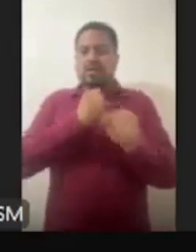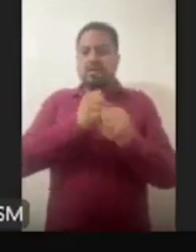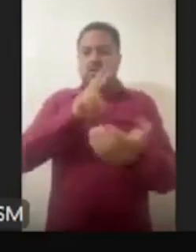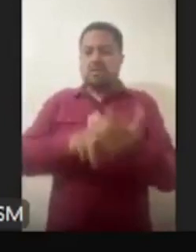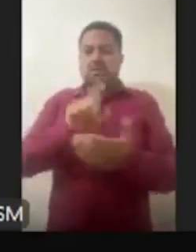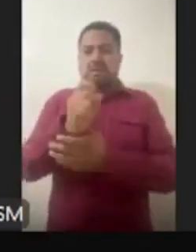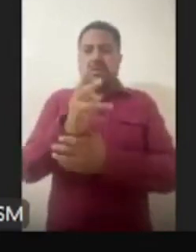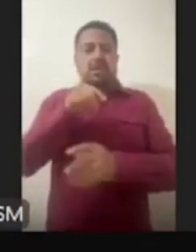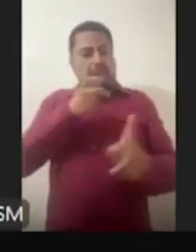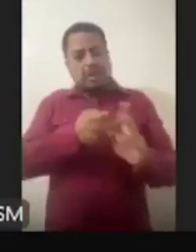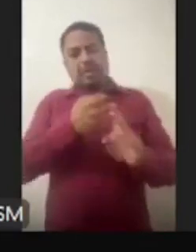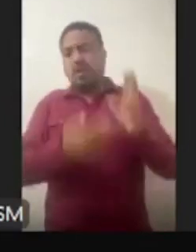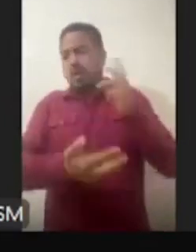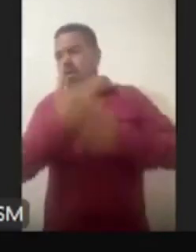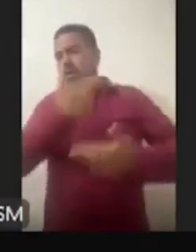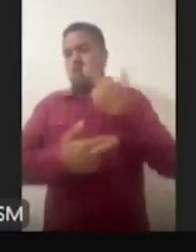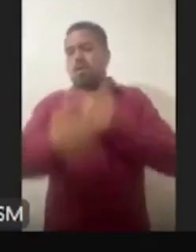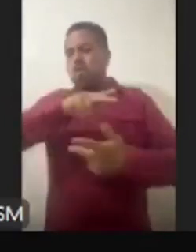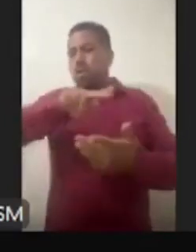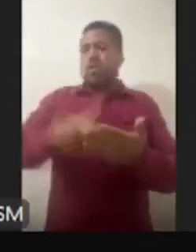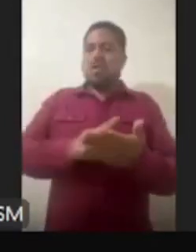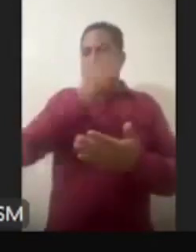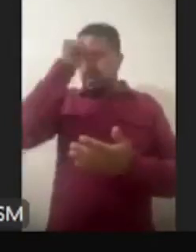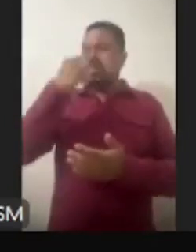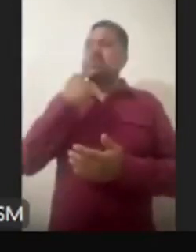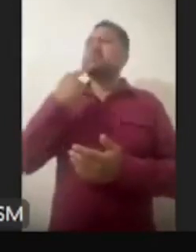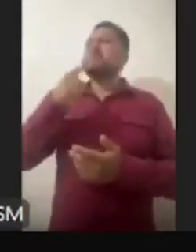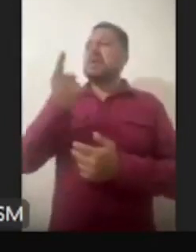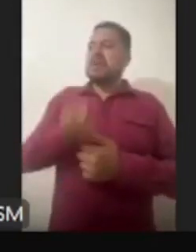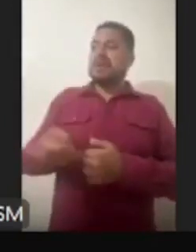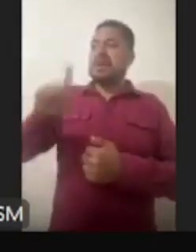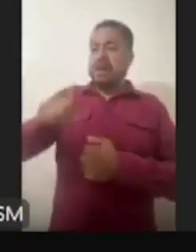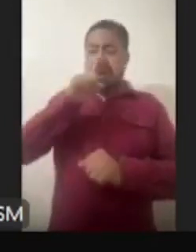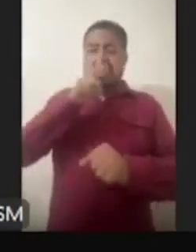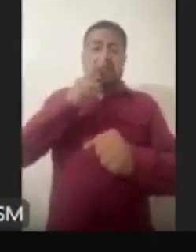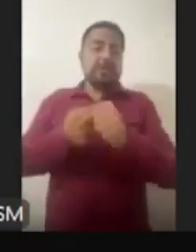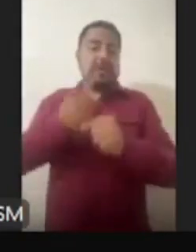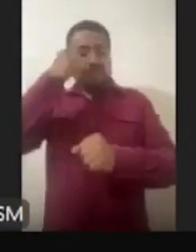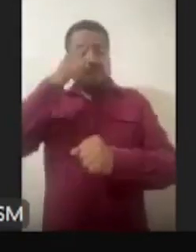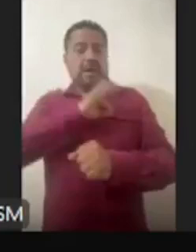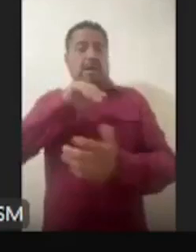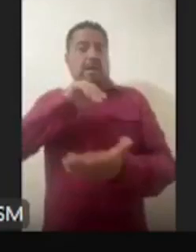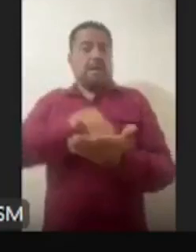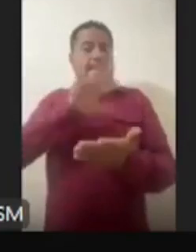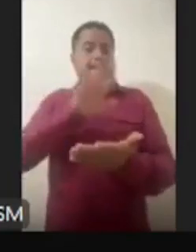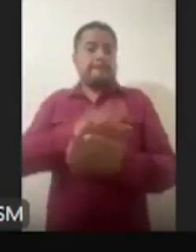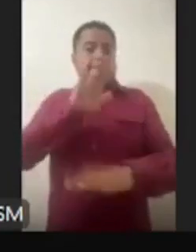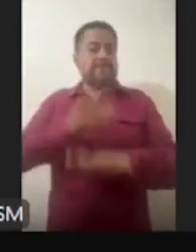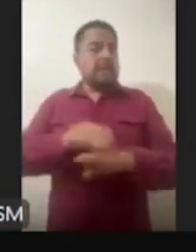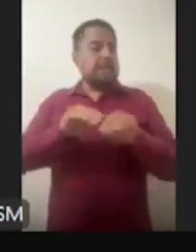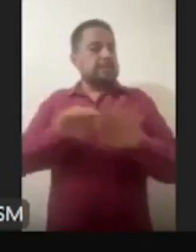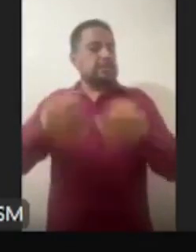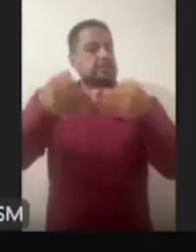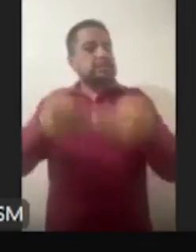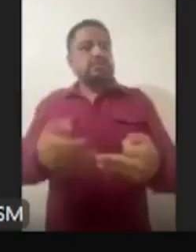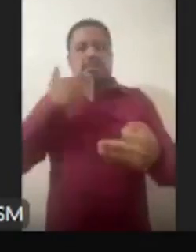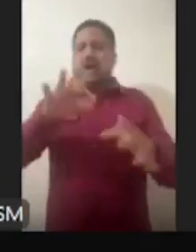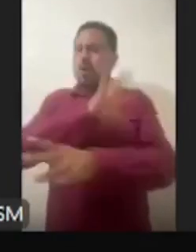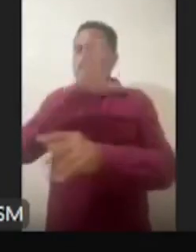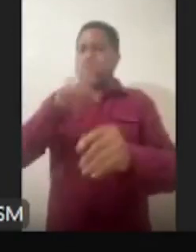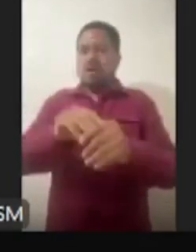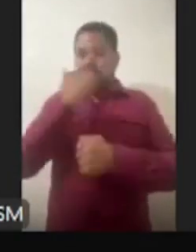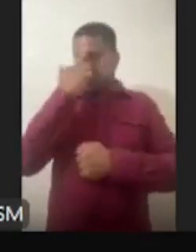parte controvertida en el acuerdo impugnado y le ordenó a la autoridad responsable para que estableciera de forma clara y precisa la totalidad de las razones